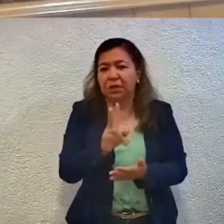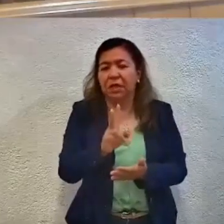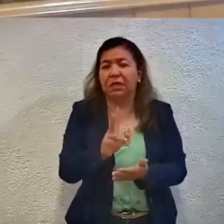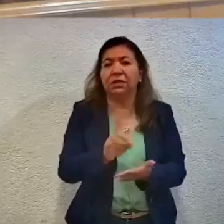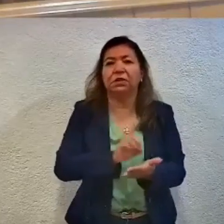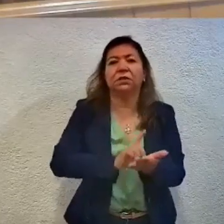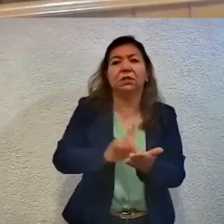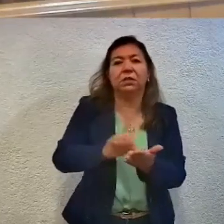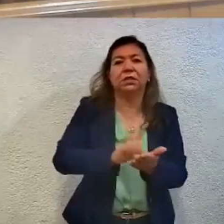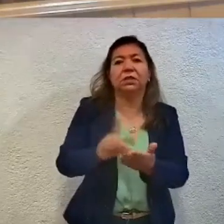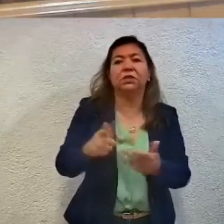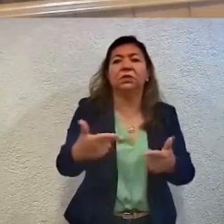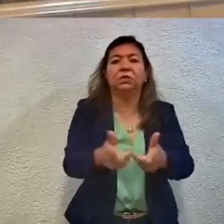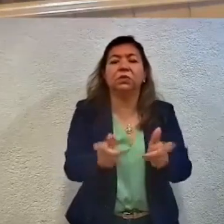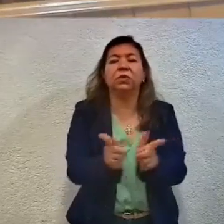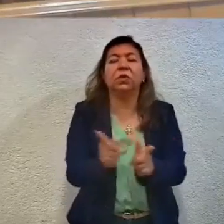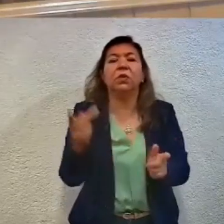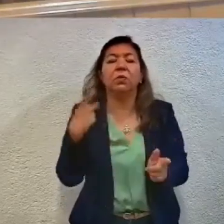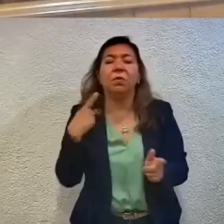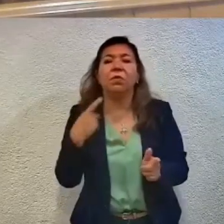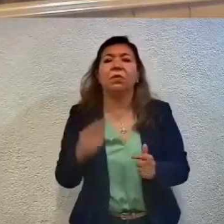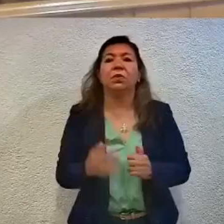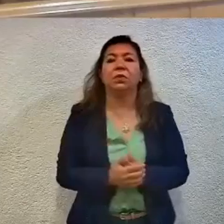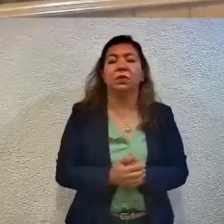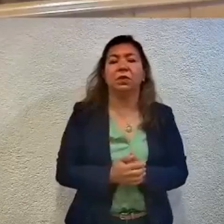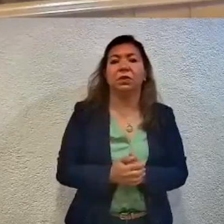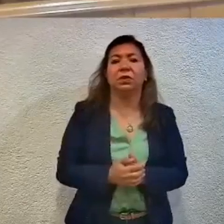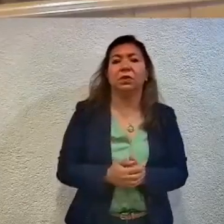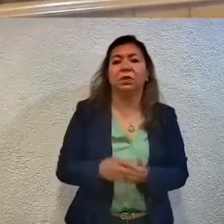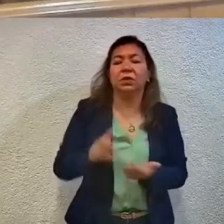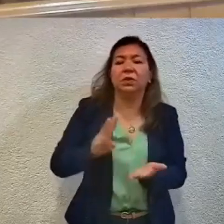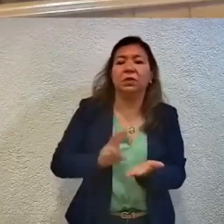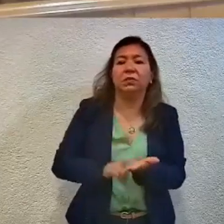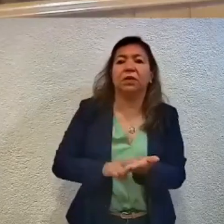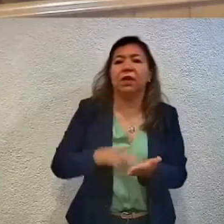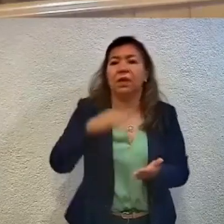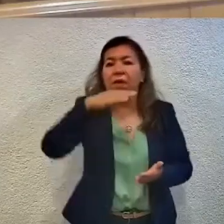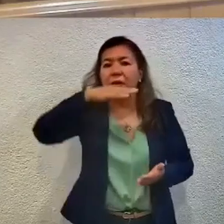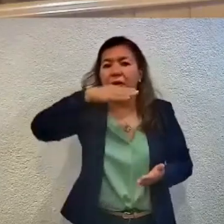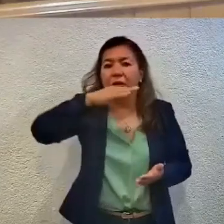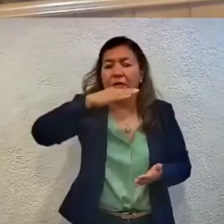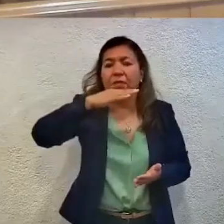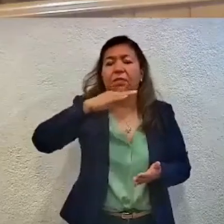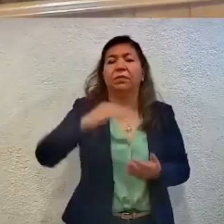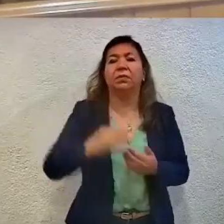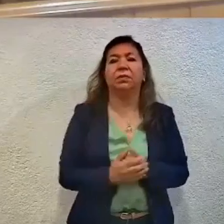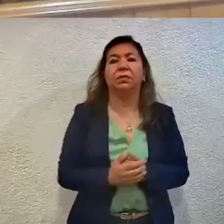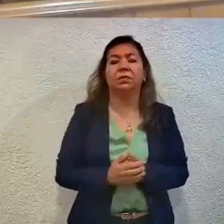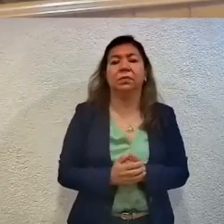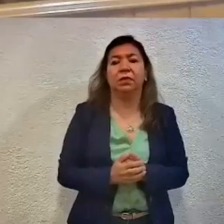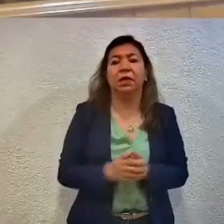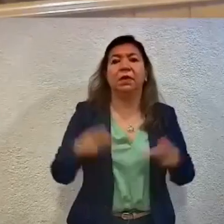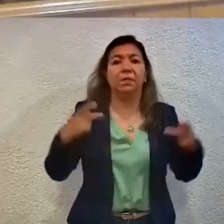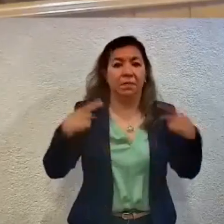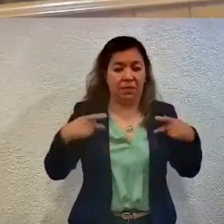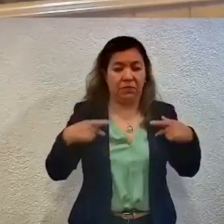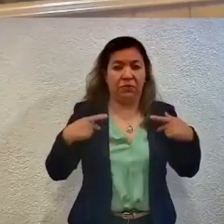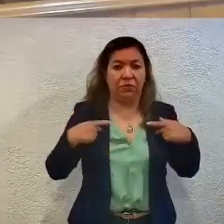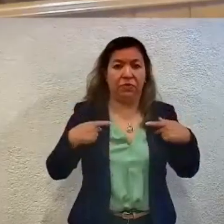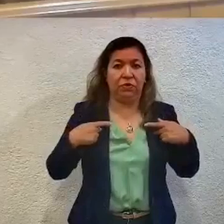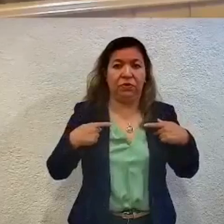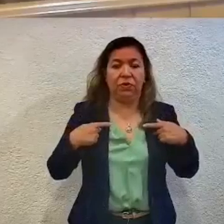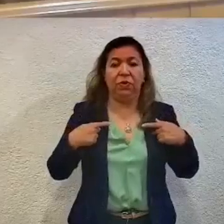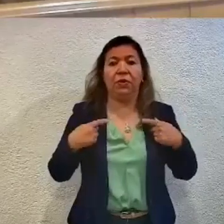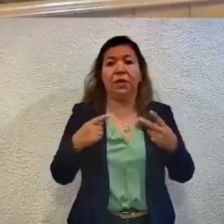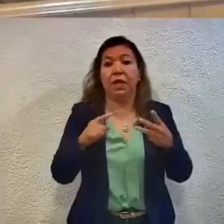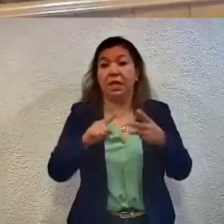su óptica impide ejercer sus derechos político-electorales bajo la acción afirmativa afromexicana, toda vez que